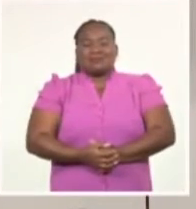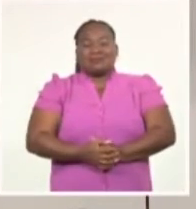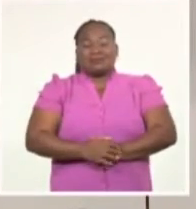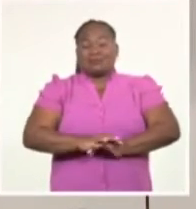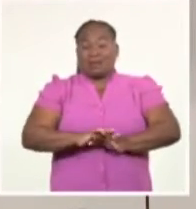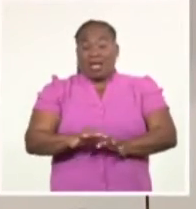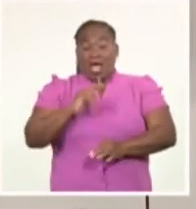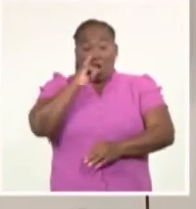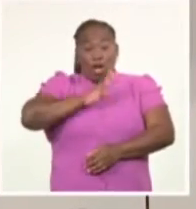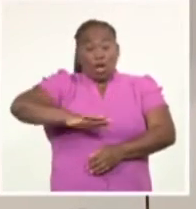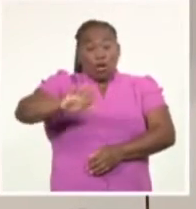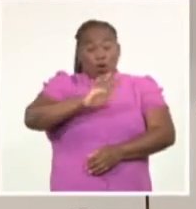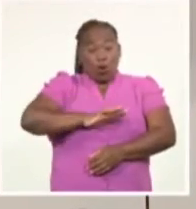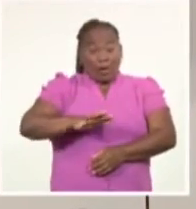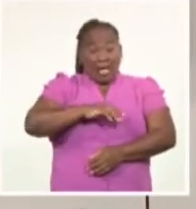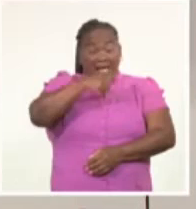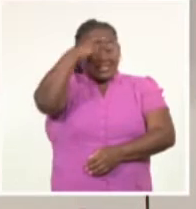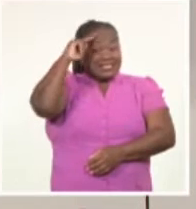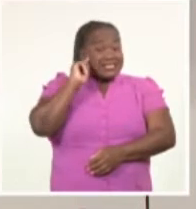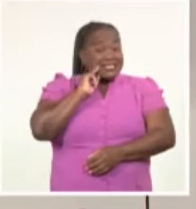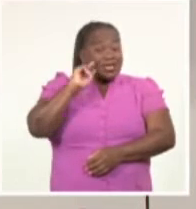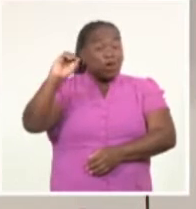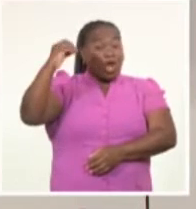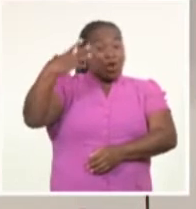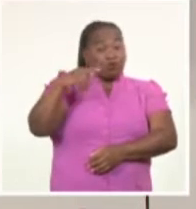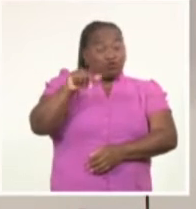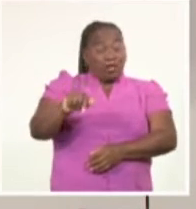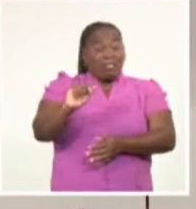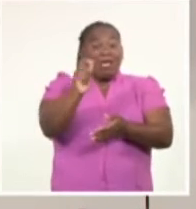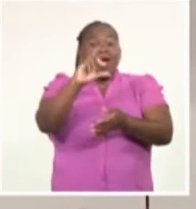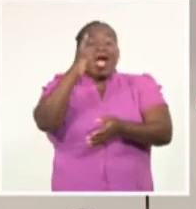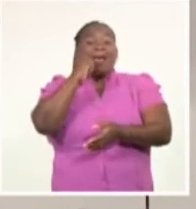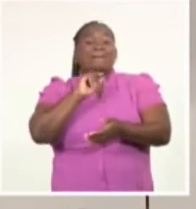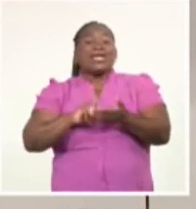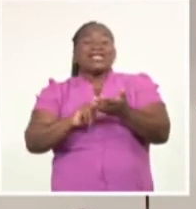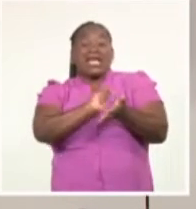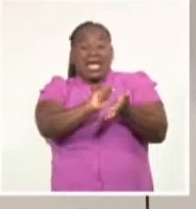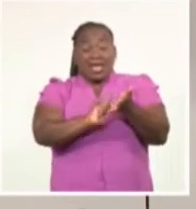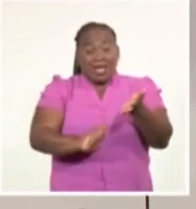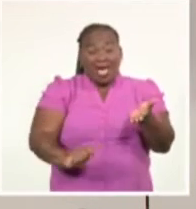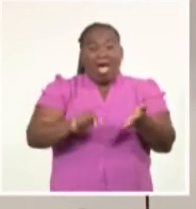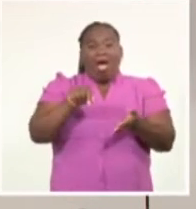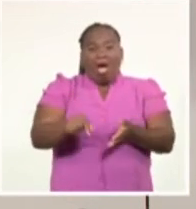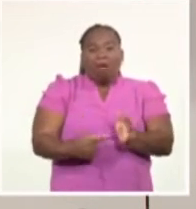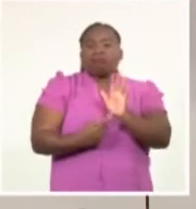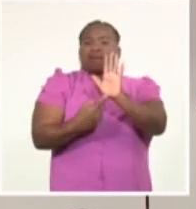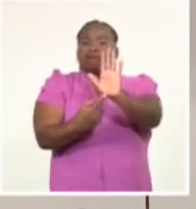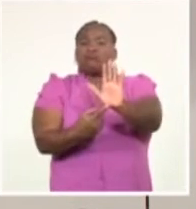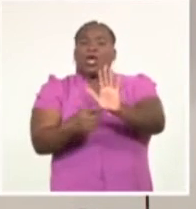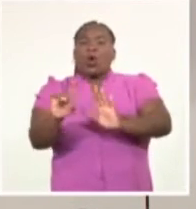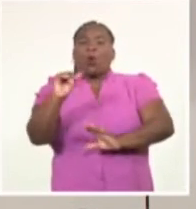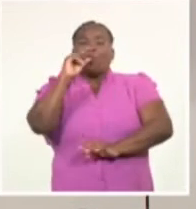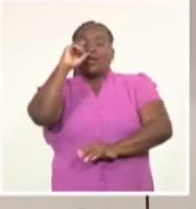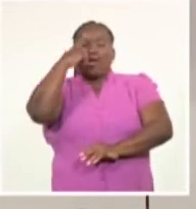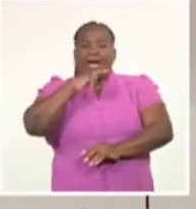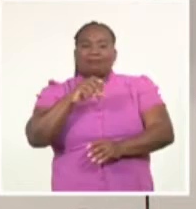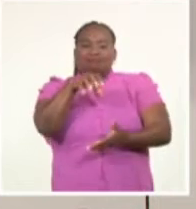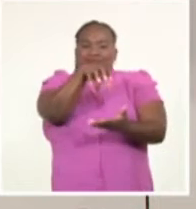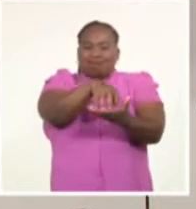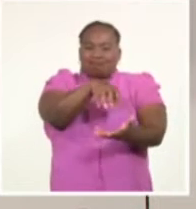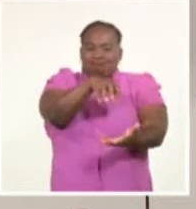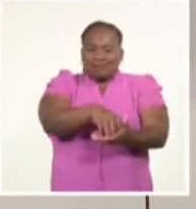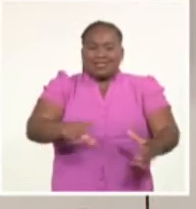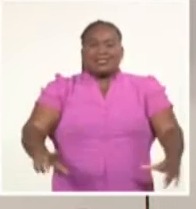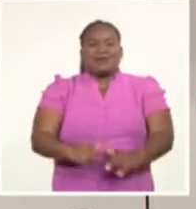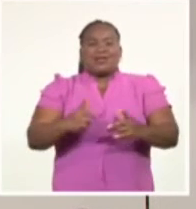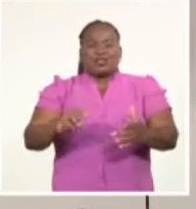de la novela El siglo de las luces de Alejo Carpentier fue presentada en la sede nacional de la UNIAC a propósito de las celebraciones por el Día de